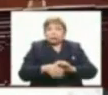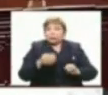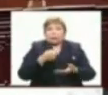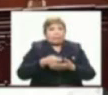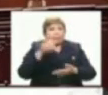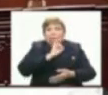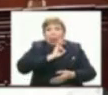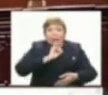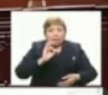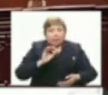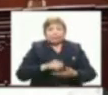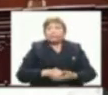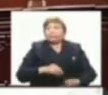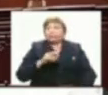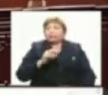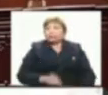sean y no